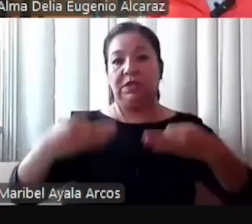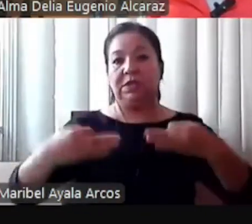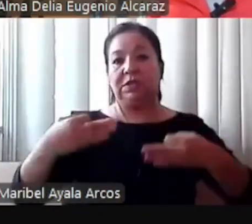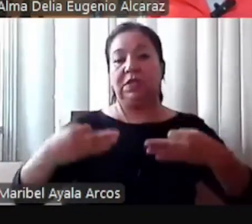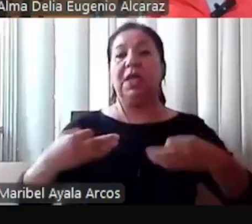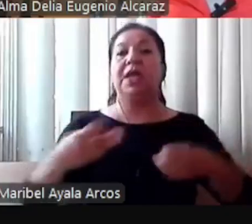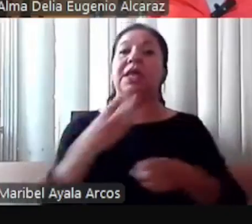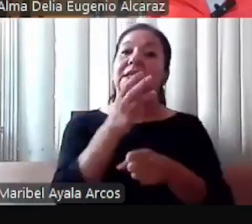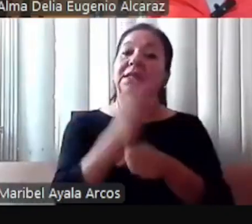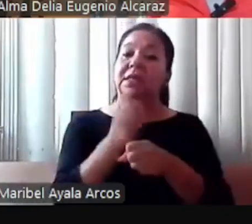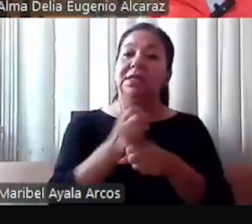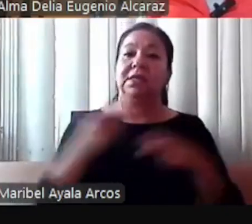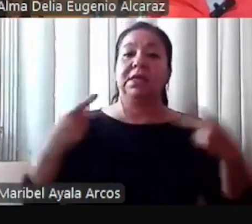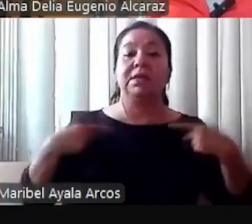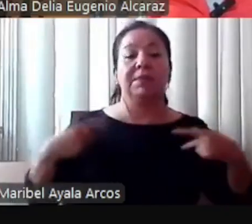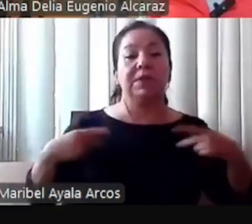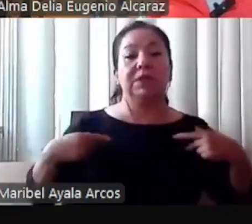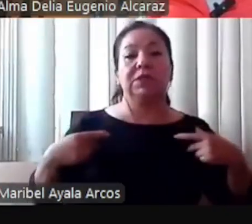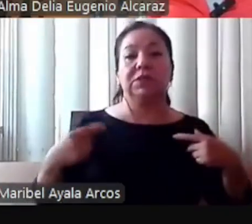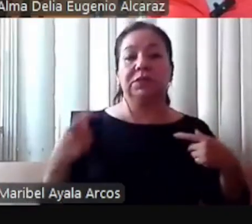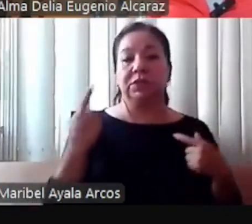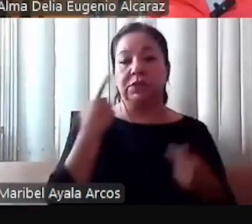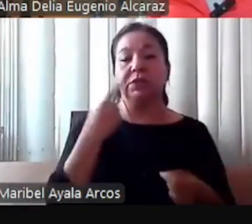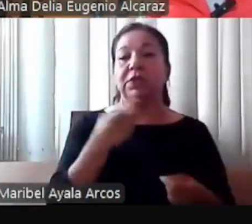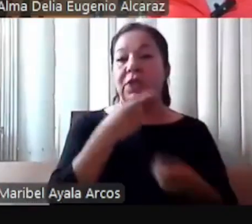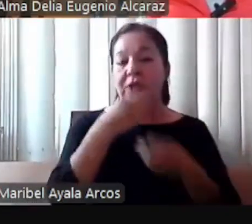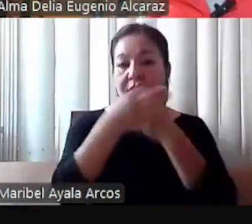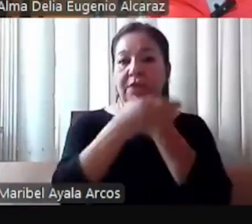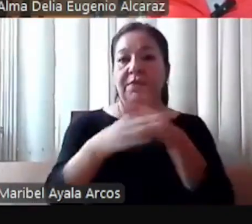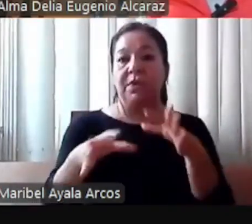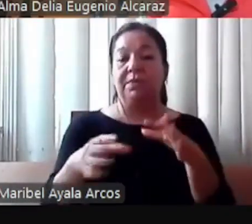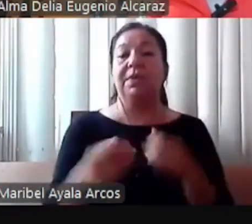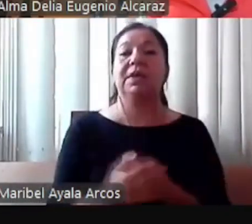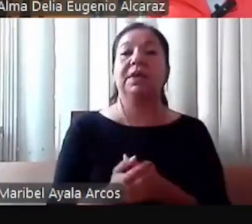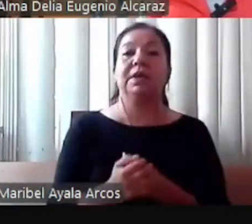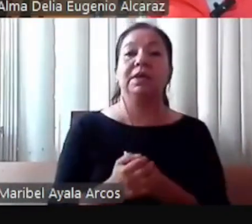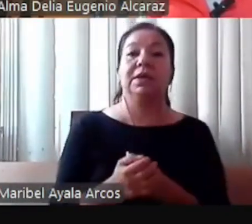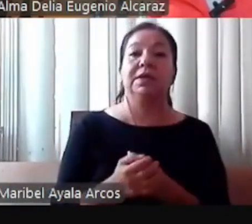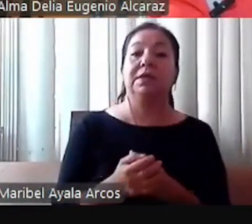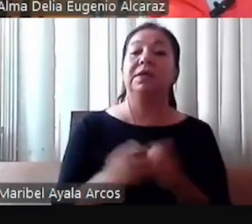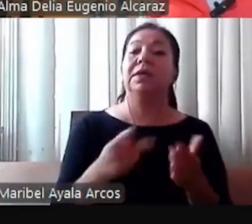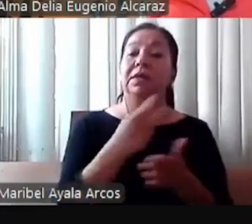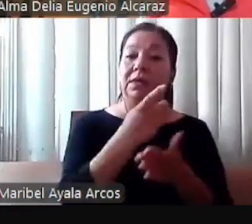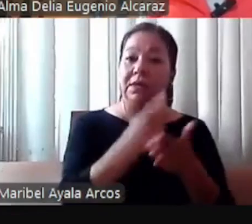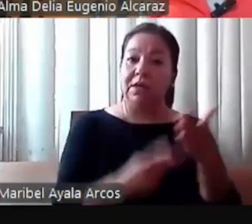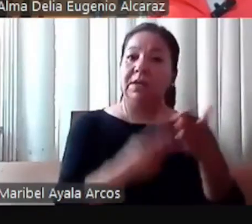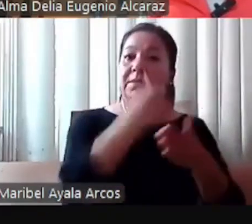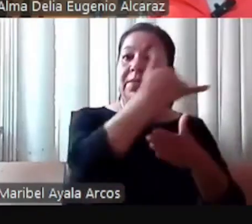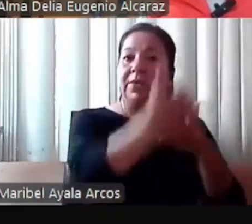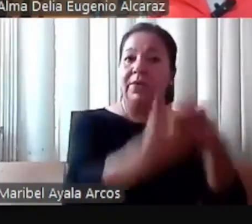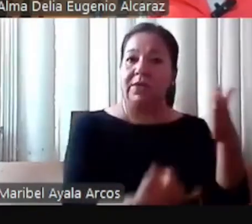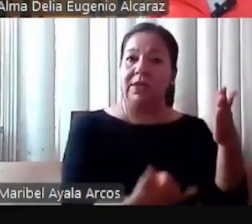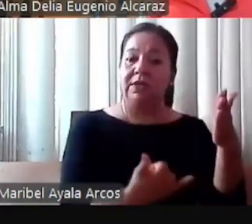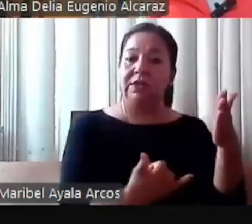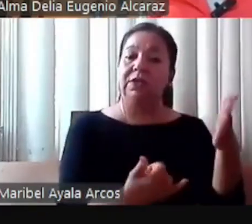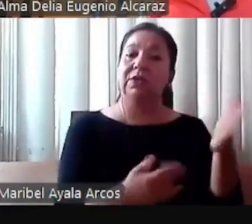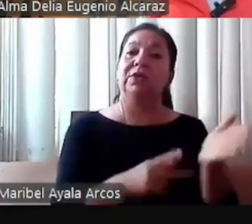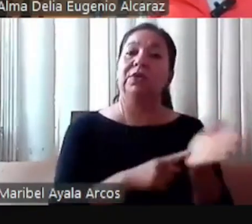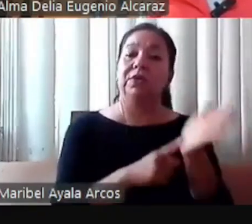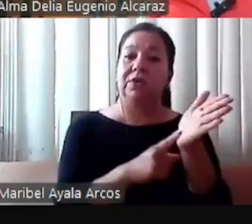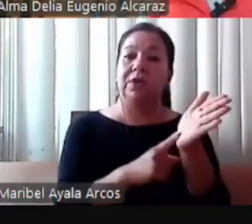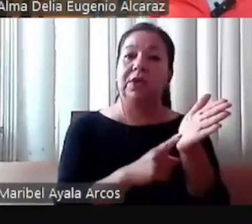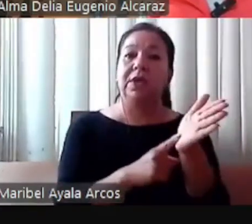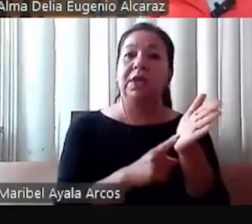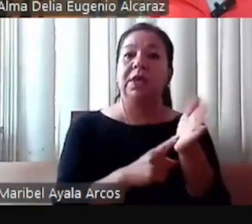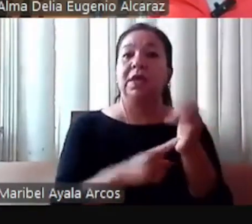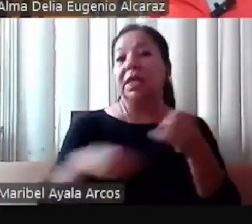Al respecto, este tribunal electoral le reconoce tal calidad. En el cuerpo de este proyecto se propone confirmar el acto impugnado, ello